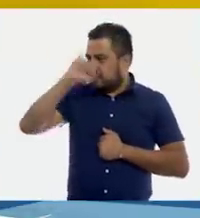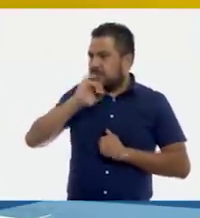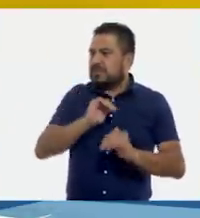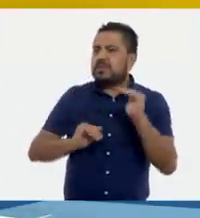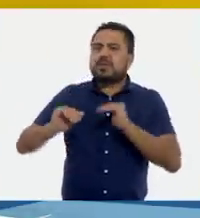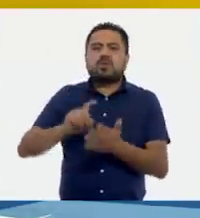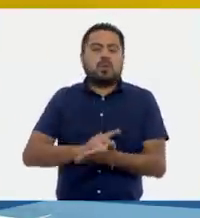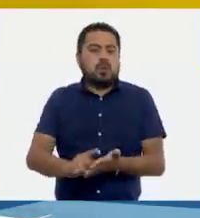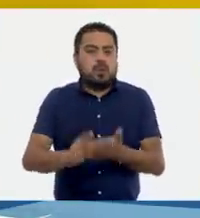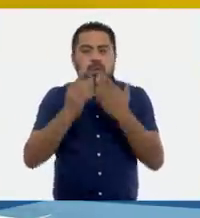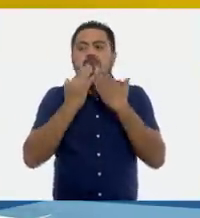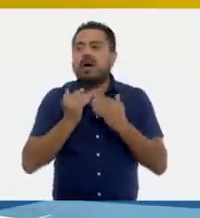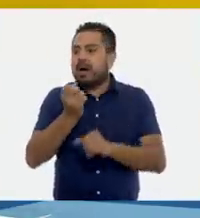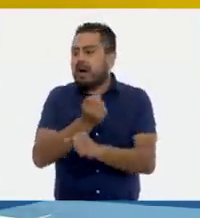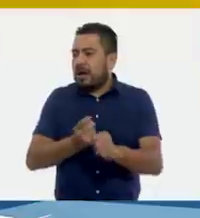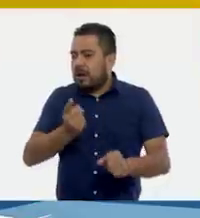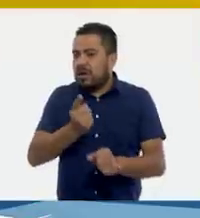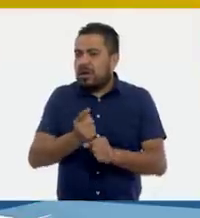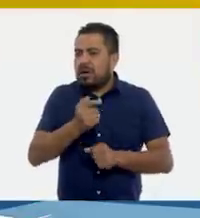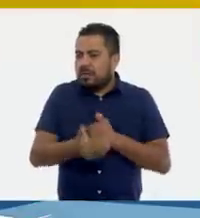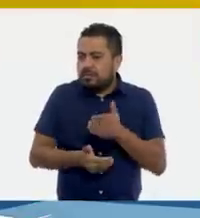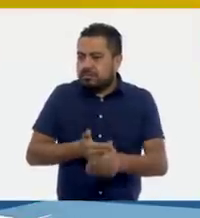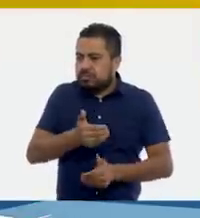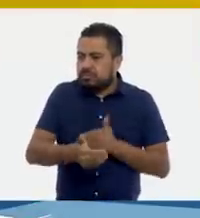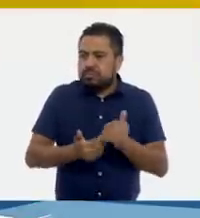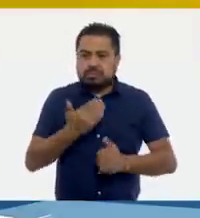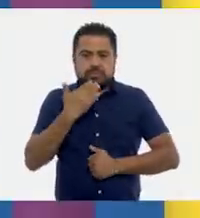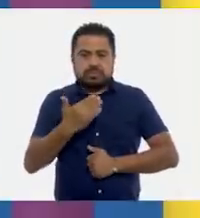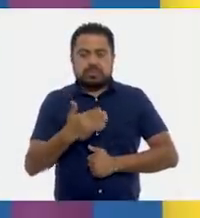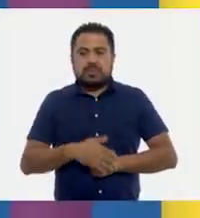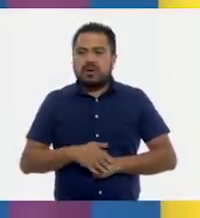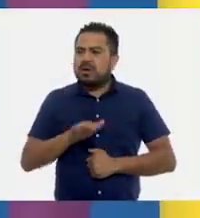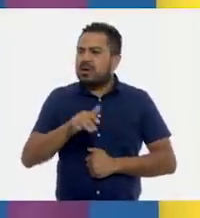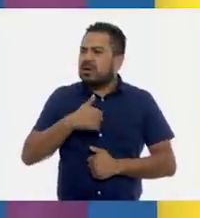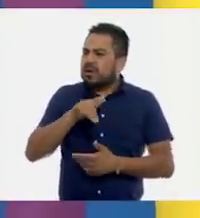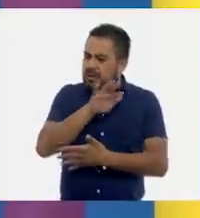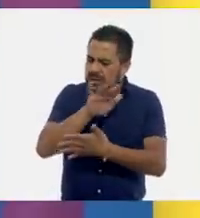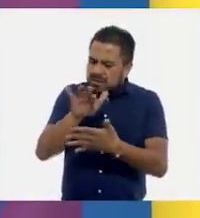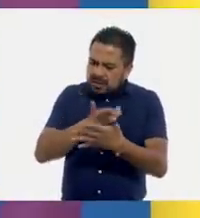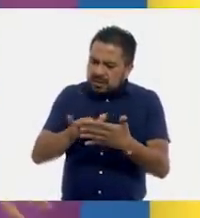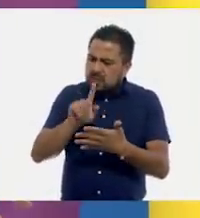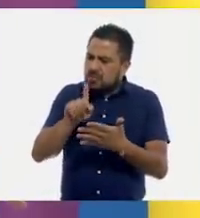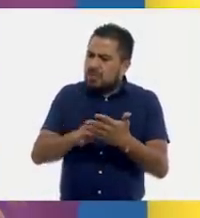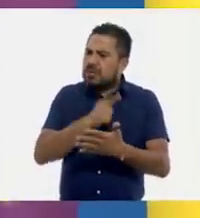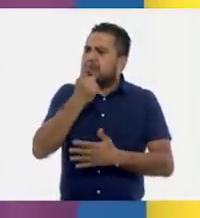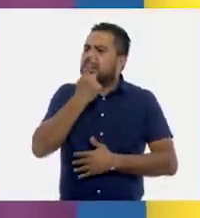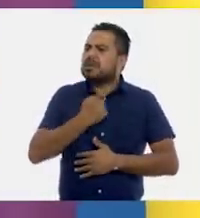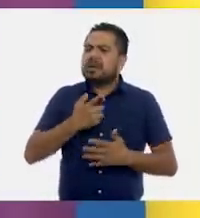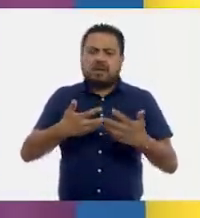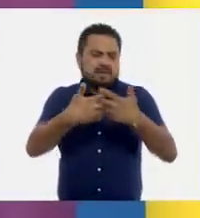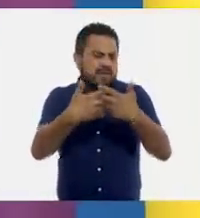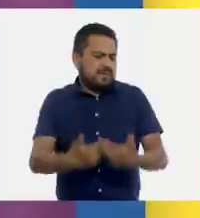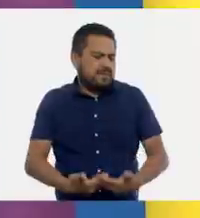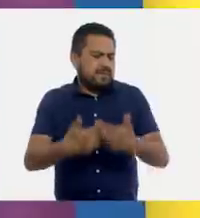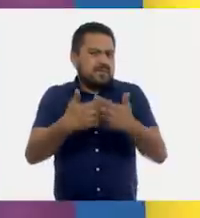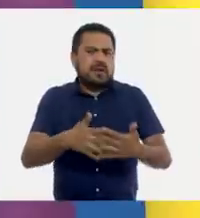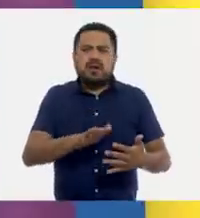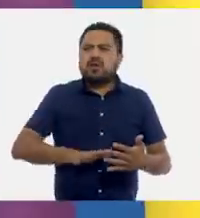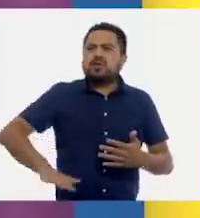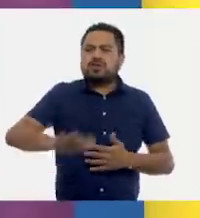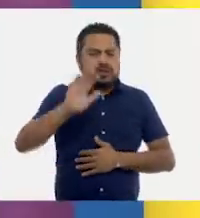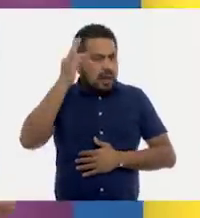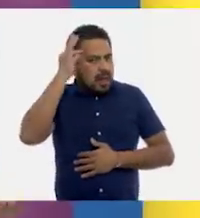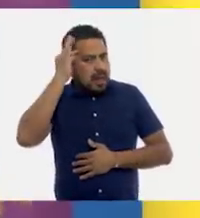ningún derecho ni oportunidad para prosperar. Yo leí una vez que en las fábricas las y los